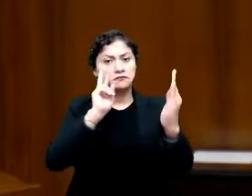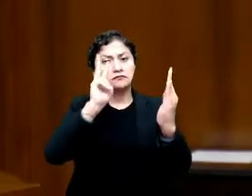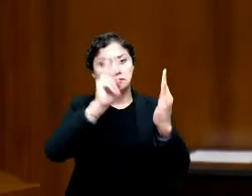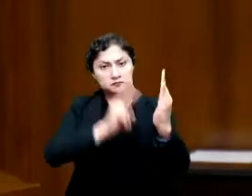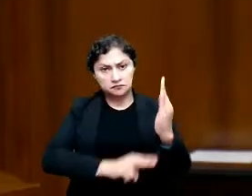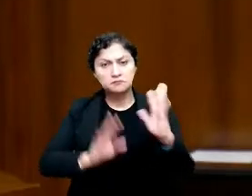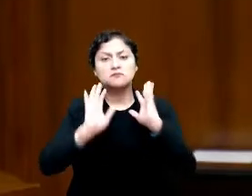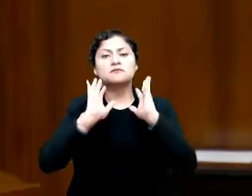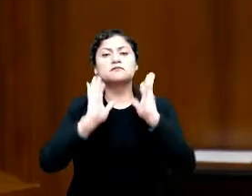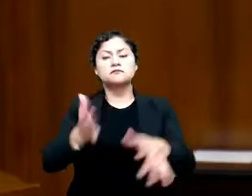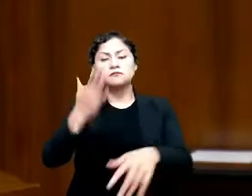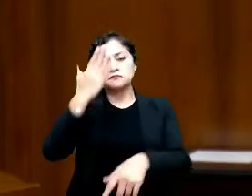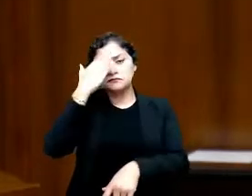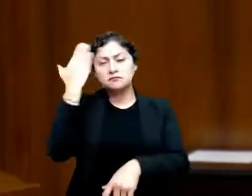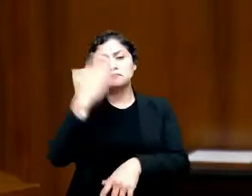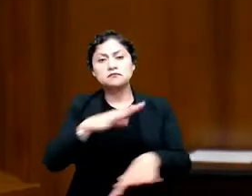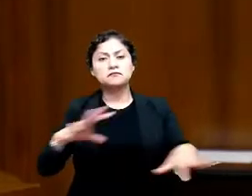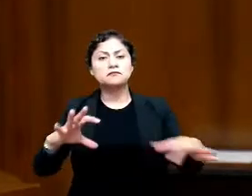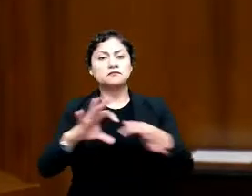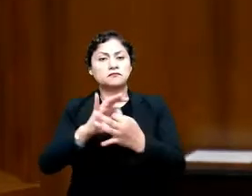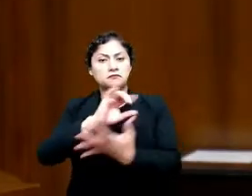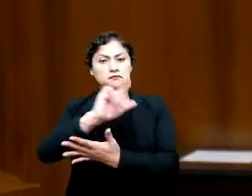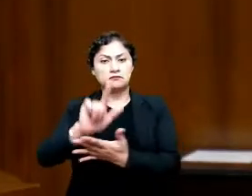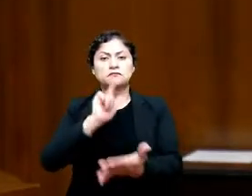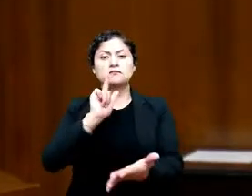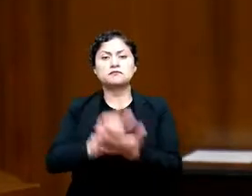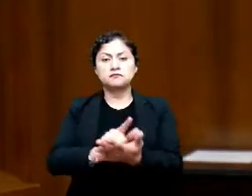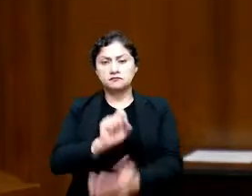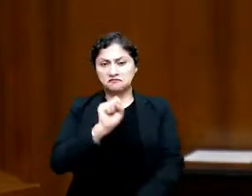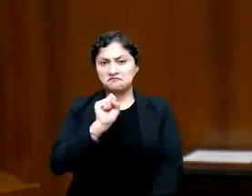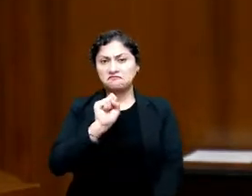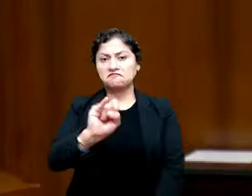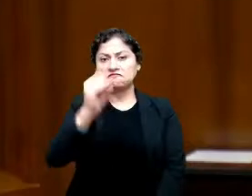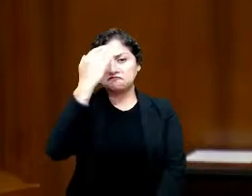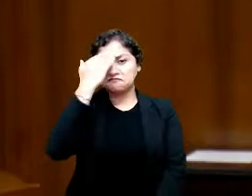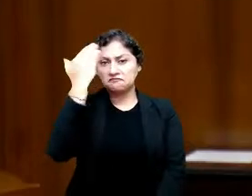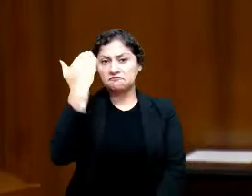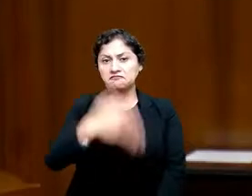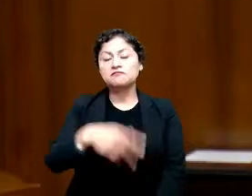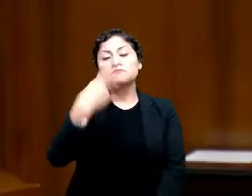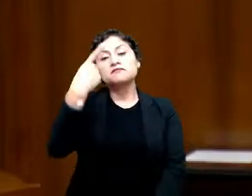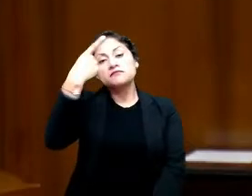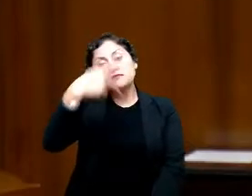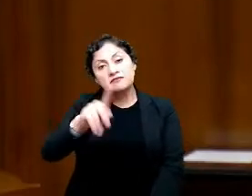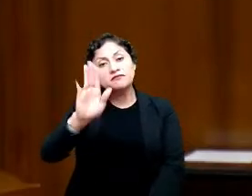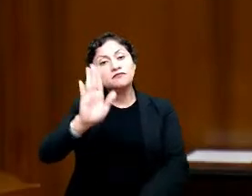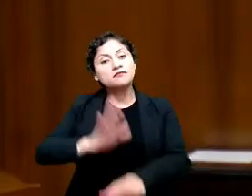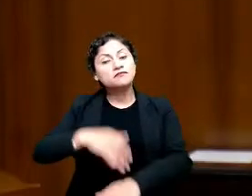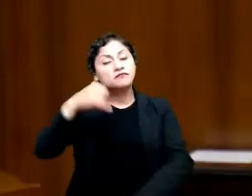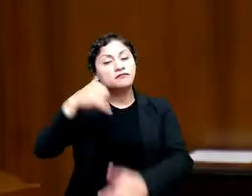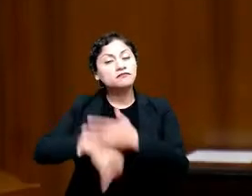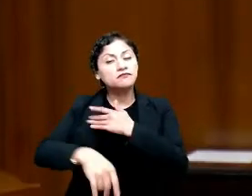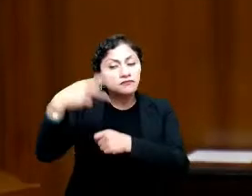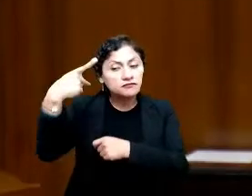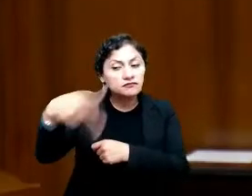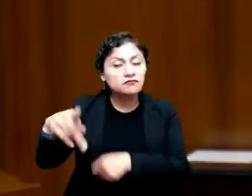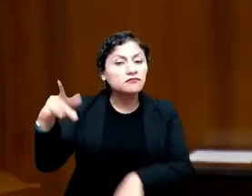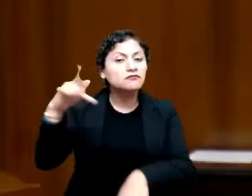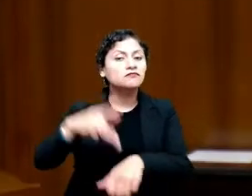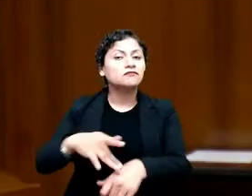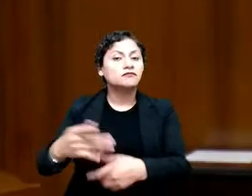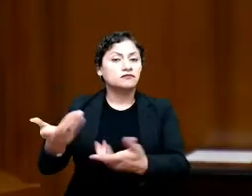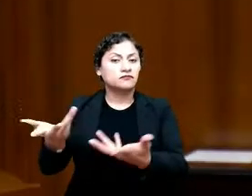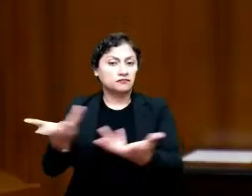están aplicadas en razón a la ley. Mi pregunta iba en razón más a su secretaría, pero bueno, seguramente después me la habrá de contestar de